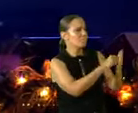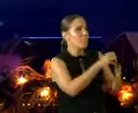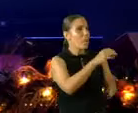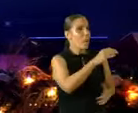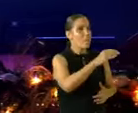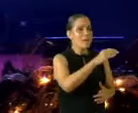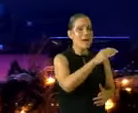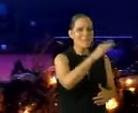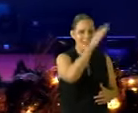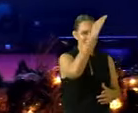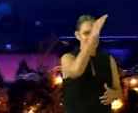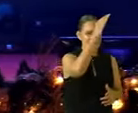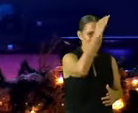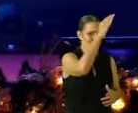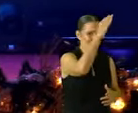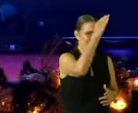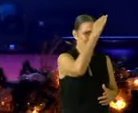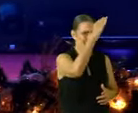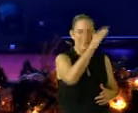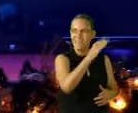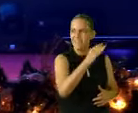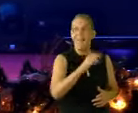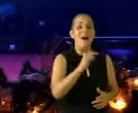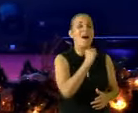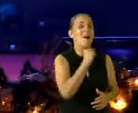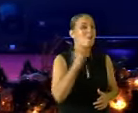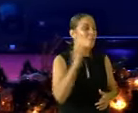Padre Benito. Y viene para acá,